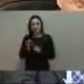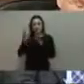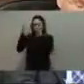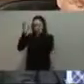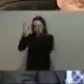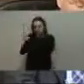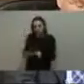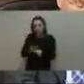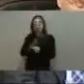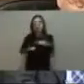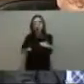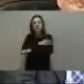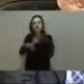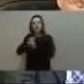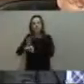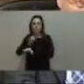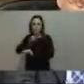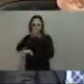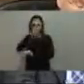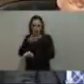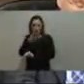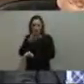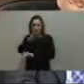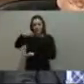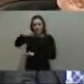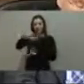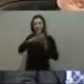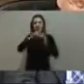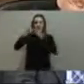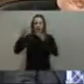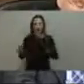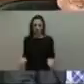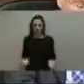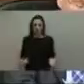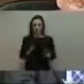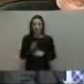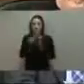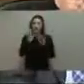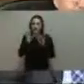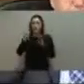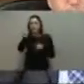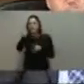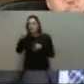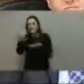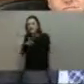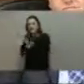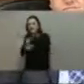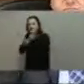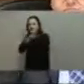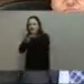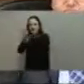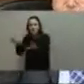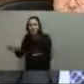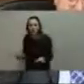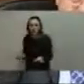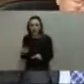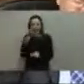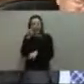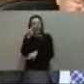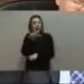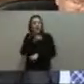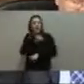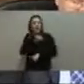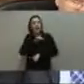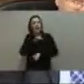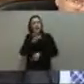el PSOE, con el presidente al frente. Ahora, eso sí, todos igualitos, viéndolas venir, y si sale mal, pues ala,